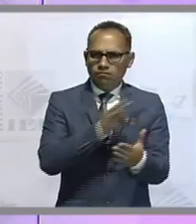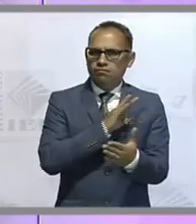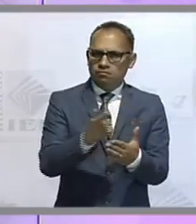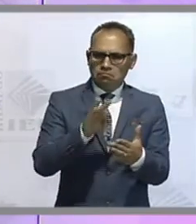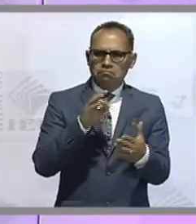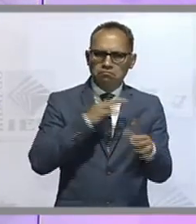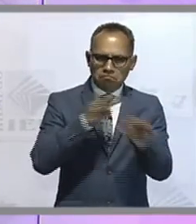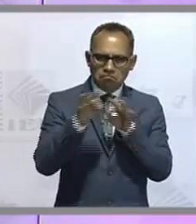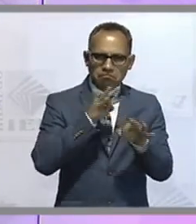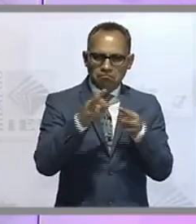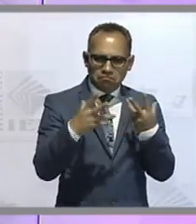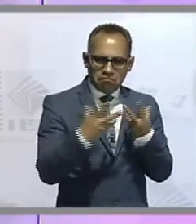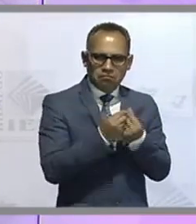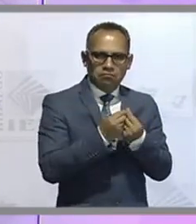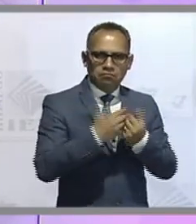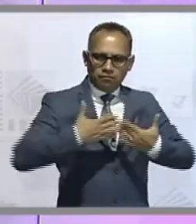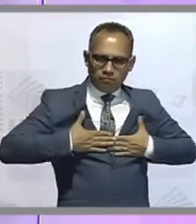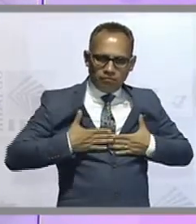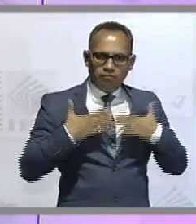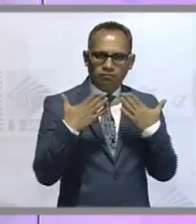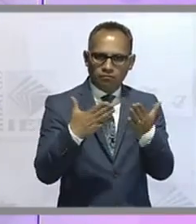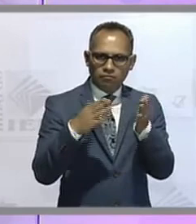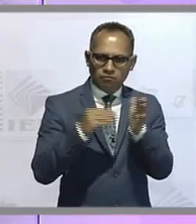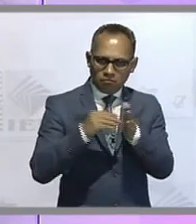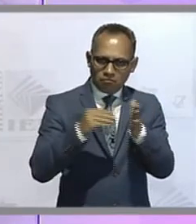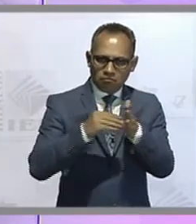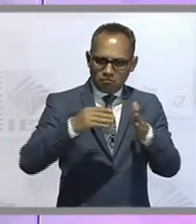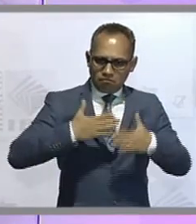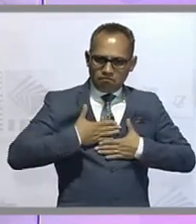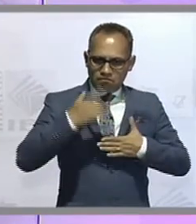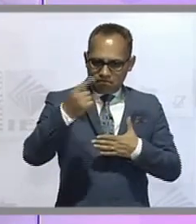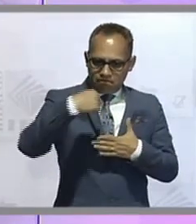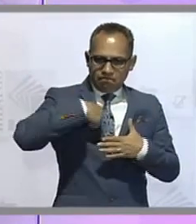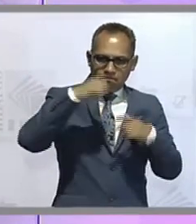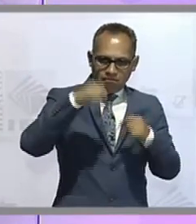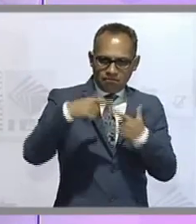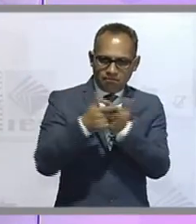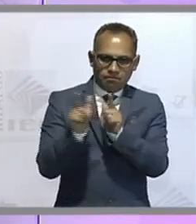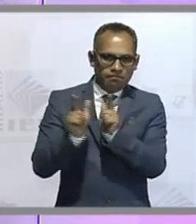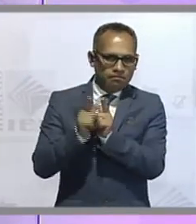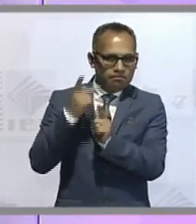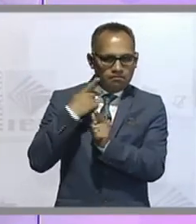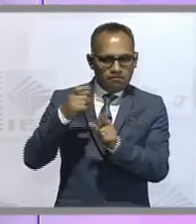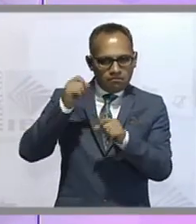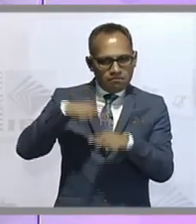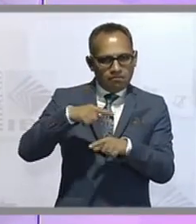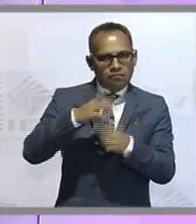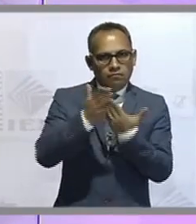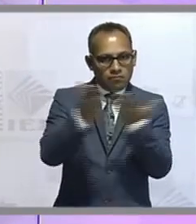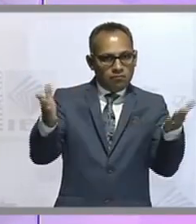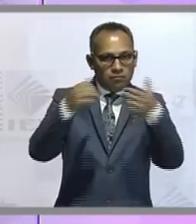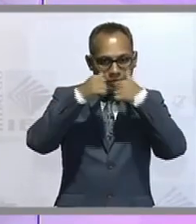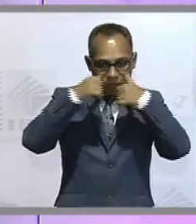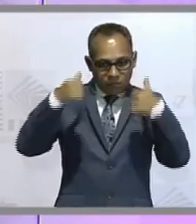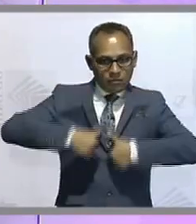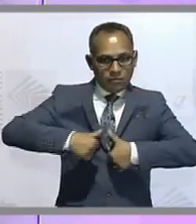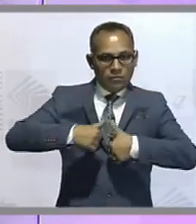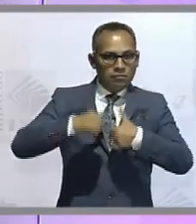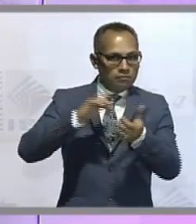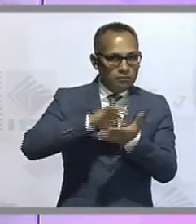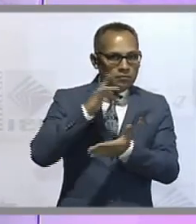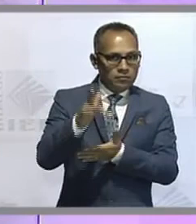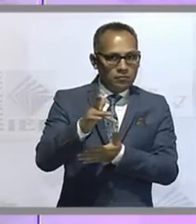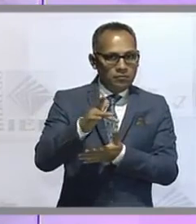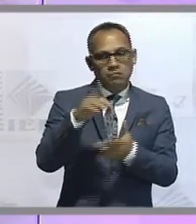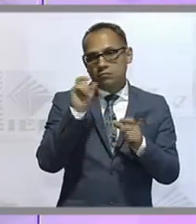todo permanecerá la confianza en su servidor y en nuestro partido gracias a todos por escucharnos y gracias de verdad por